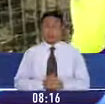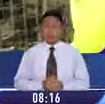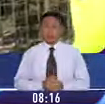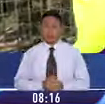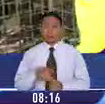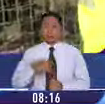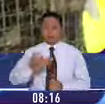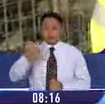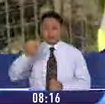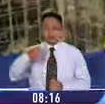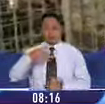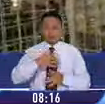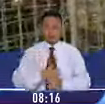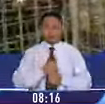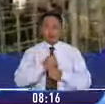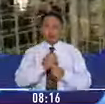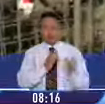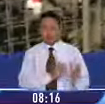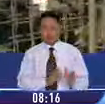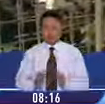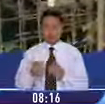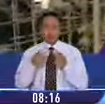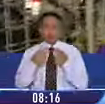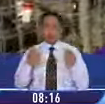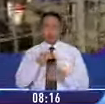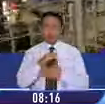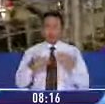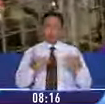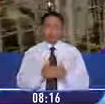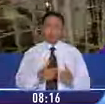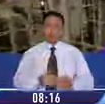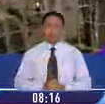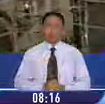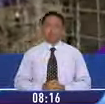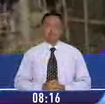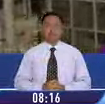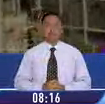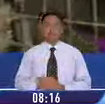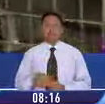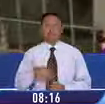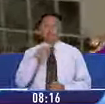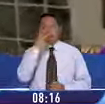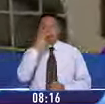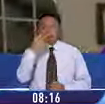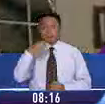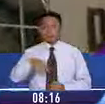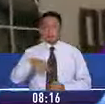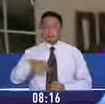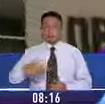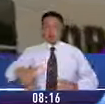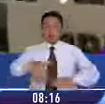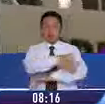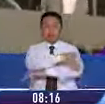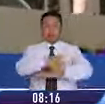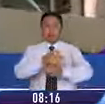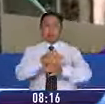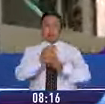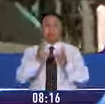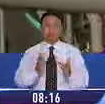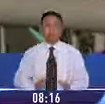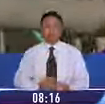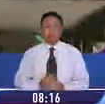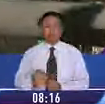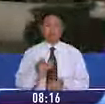está garantizando la seguridad y el orden público a todo momento. Coronel, vemos también que ya en los cordones de seguridad están los funcionarios,